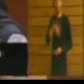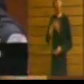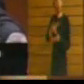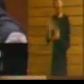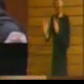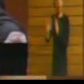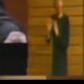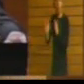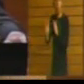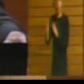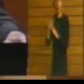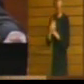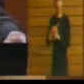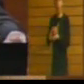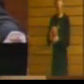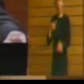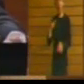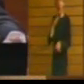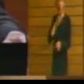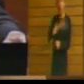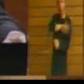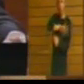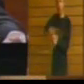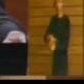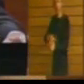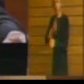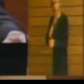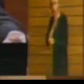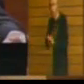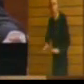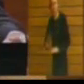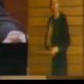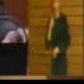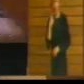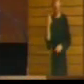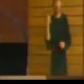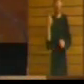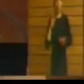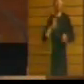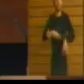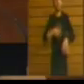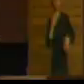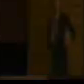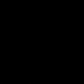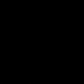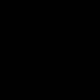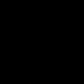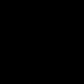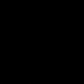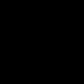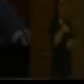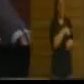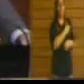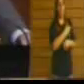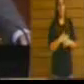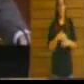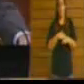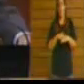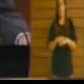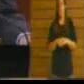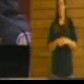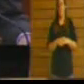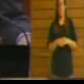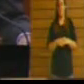determinado deberá dejar de ser mayoría silenciosa para decir basta ya a tanta imposición. Muchas gracias.